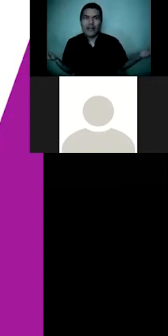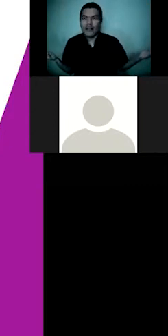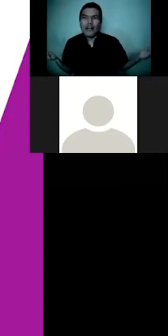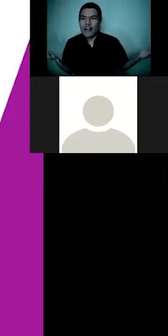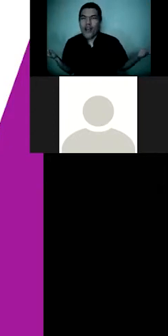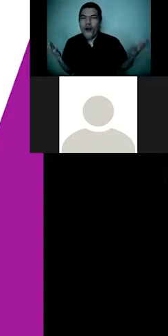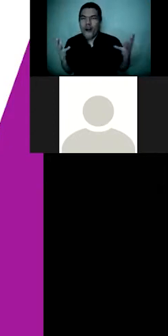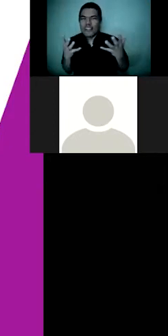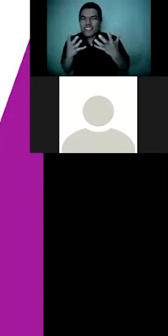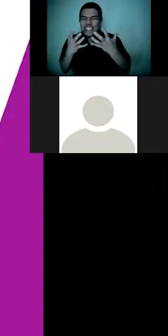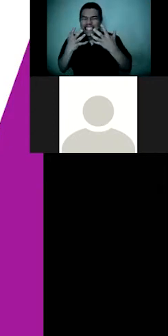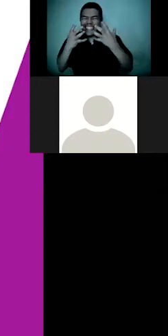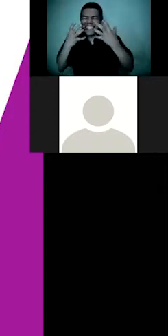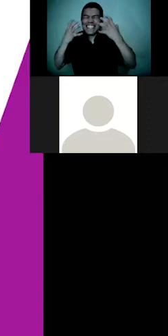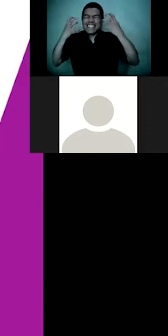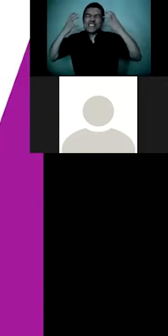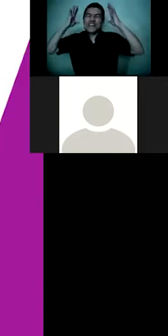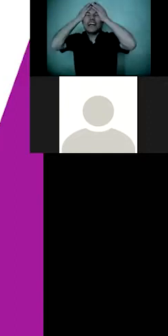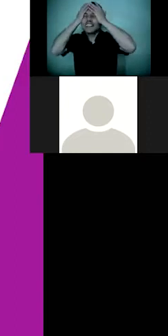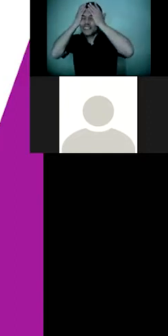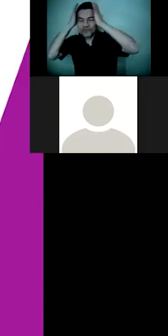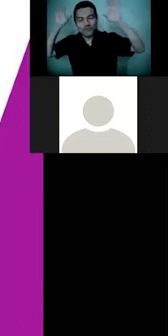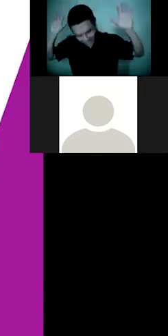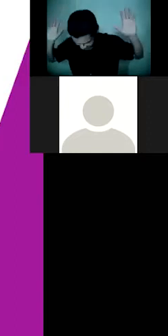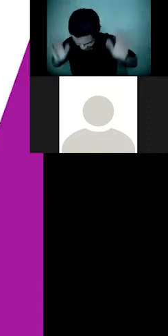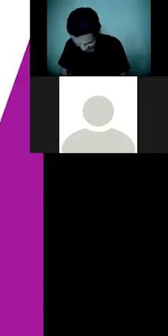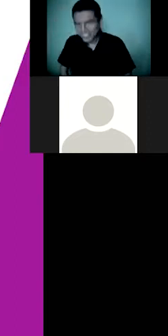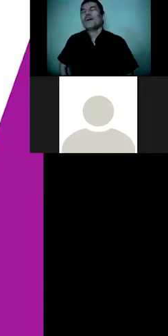Entonces lo que estoy diciendo es que el sordo no era una persona sana.